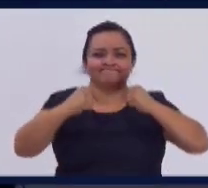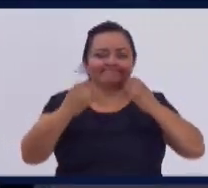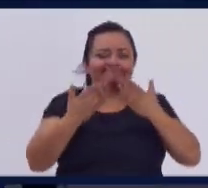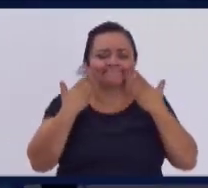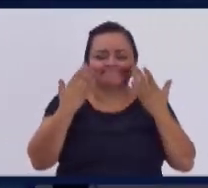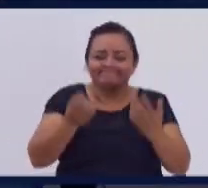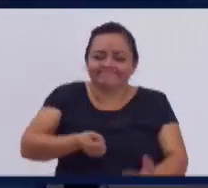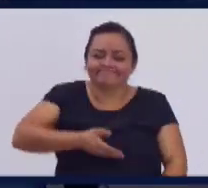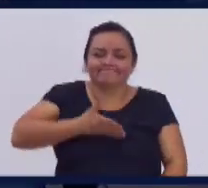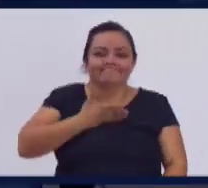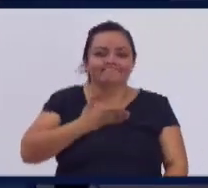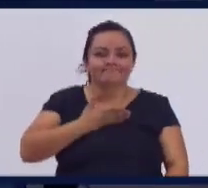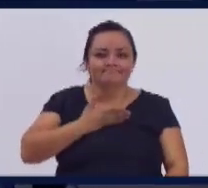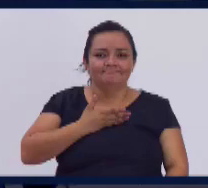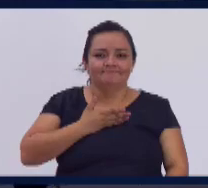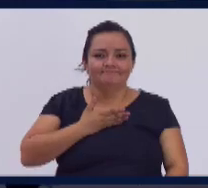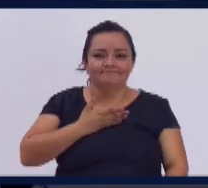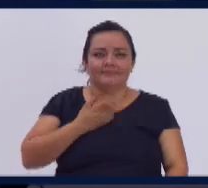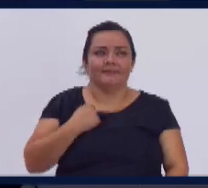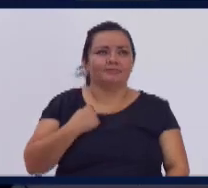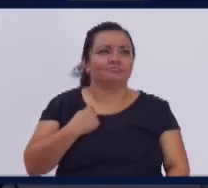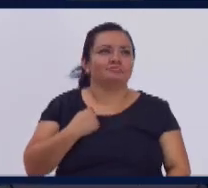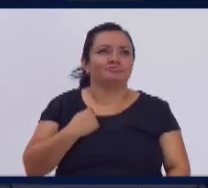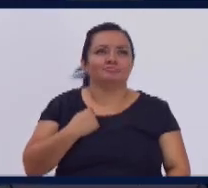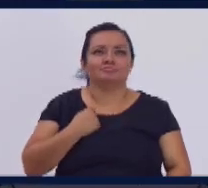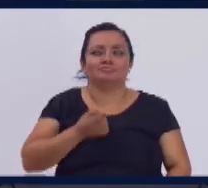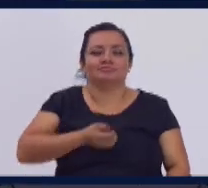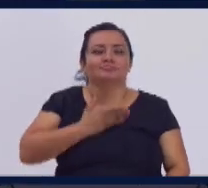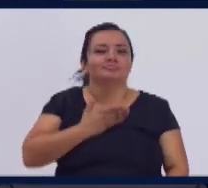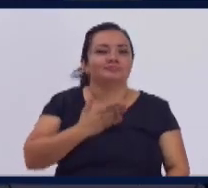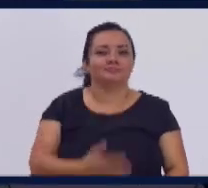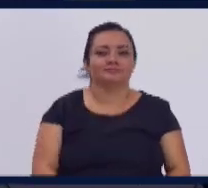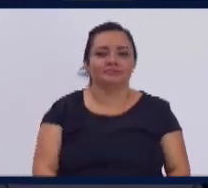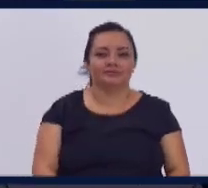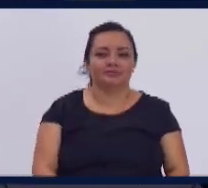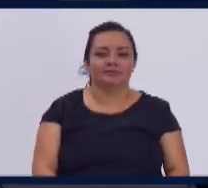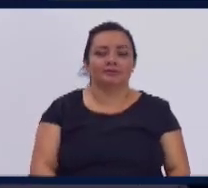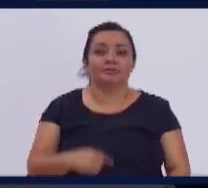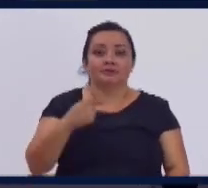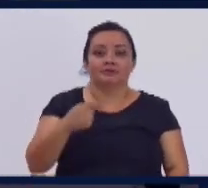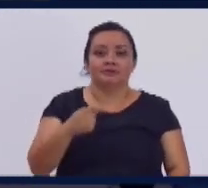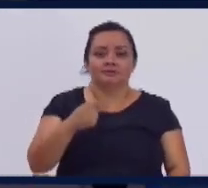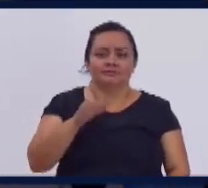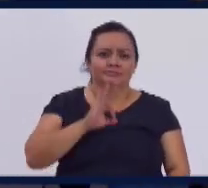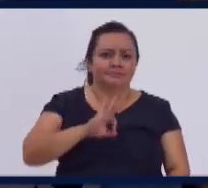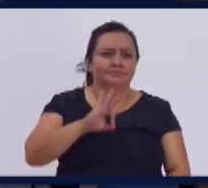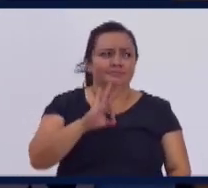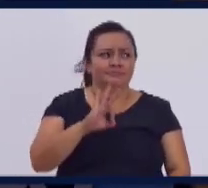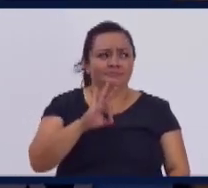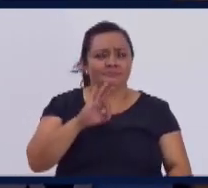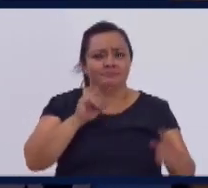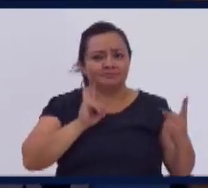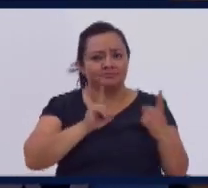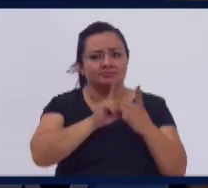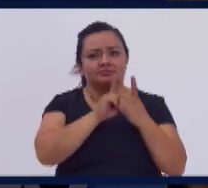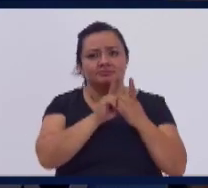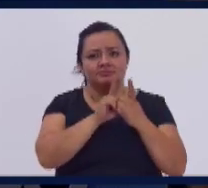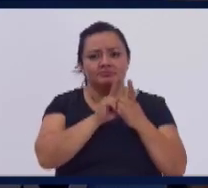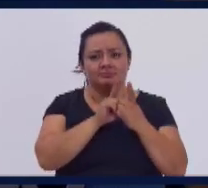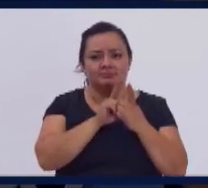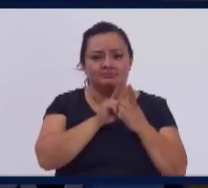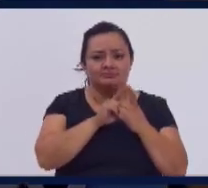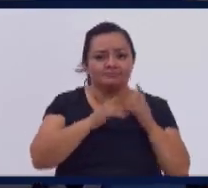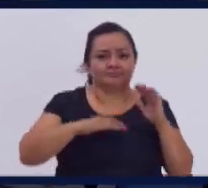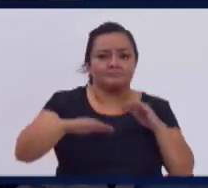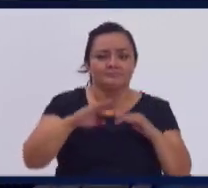gozo, me lleno, me ionizo, para que cuando el enemigo aparezca, en